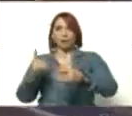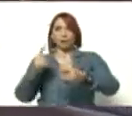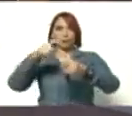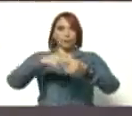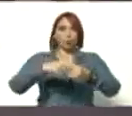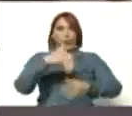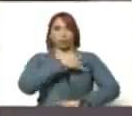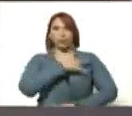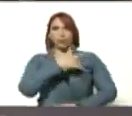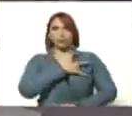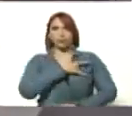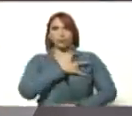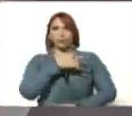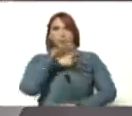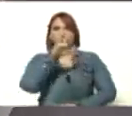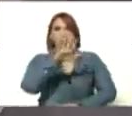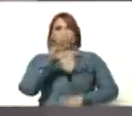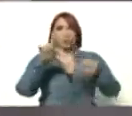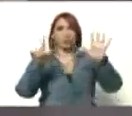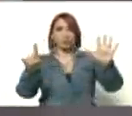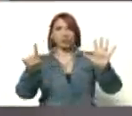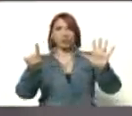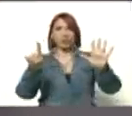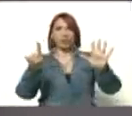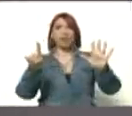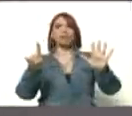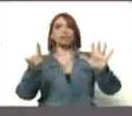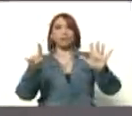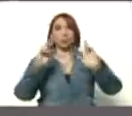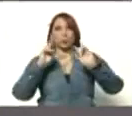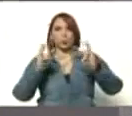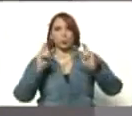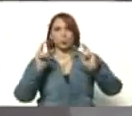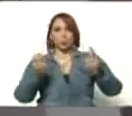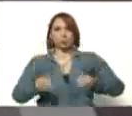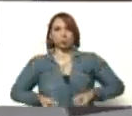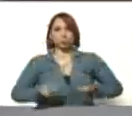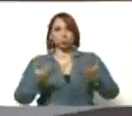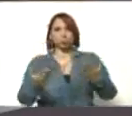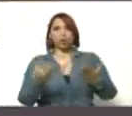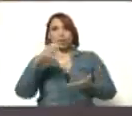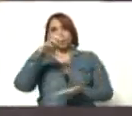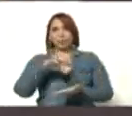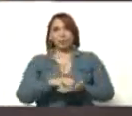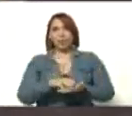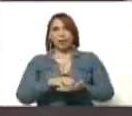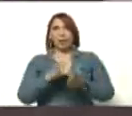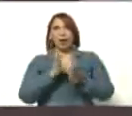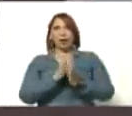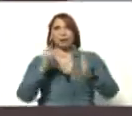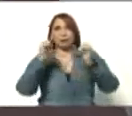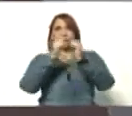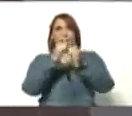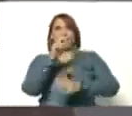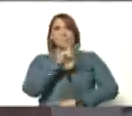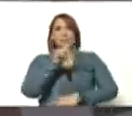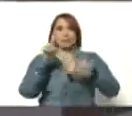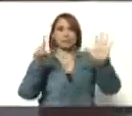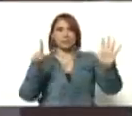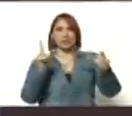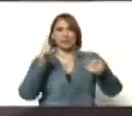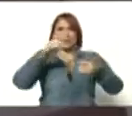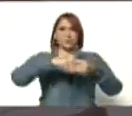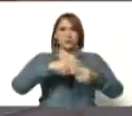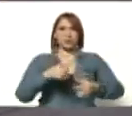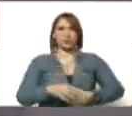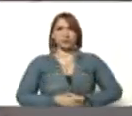universitario. Son 56 carreras que se ofrecen en el Estado de Anzoátegui, de esas 56, 26 pertenecen